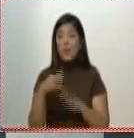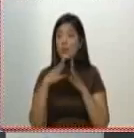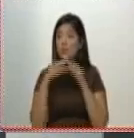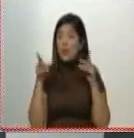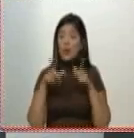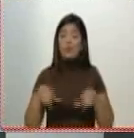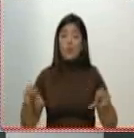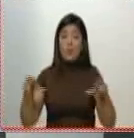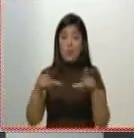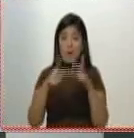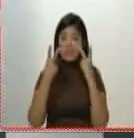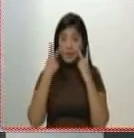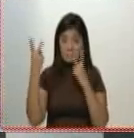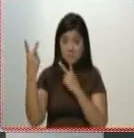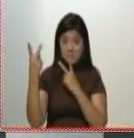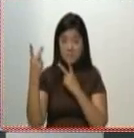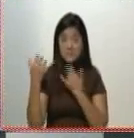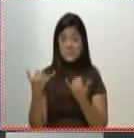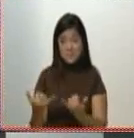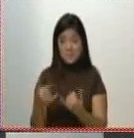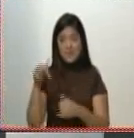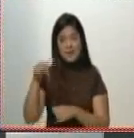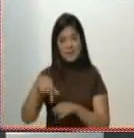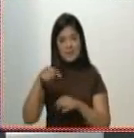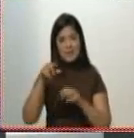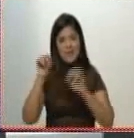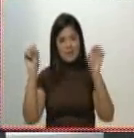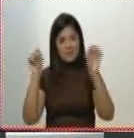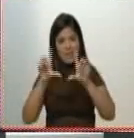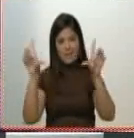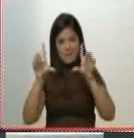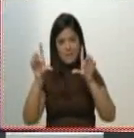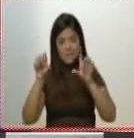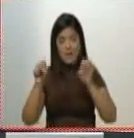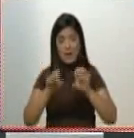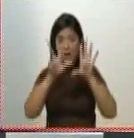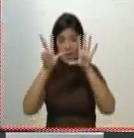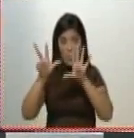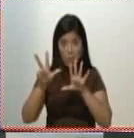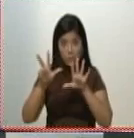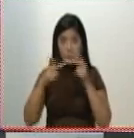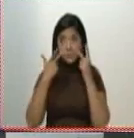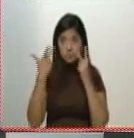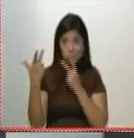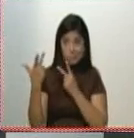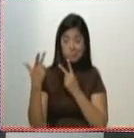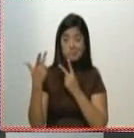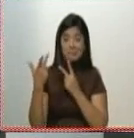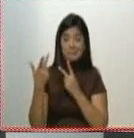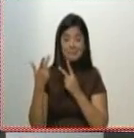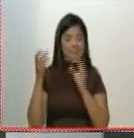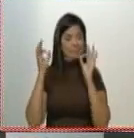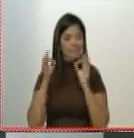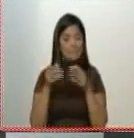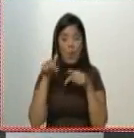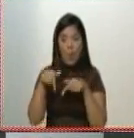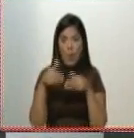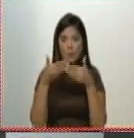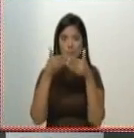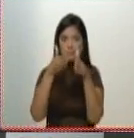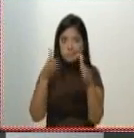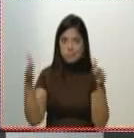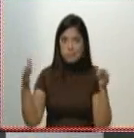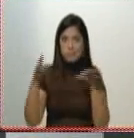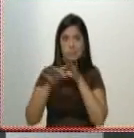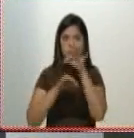espacios que ustedes están apreciando a través de las pantallas de Venezolana de Televisión están siendo totalmente inaugurados la